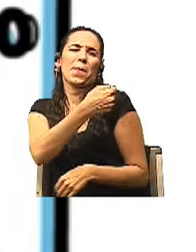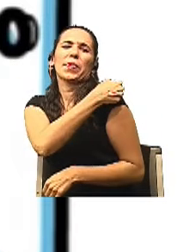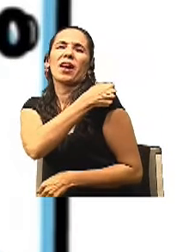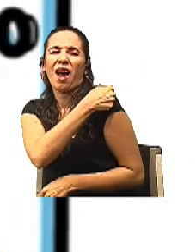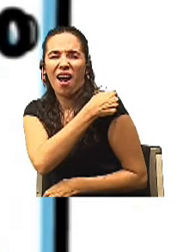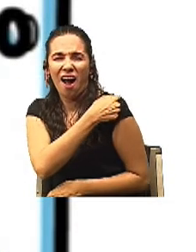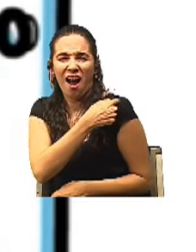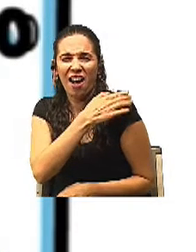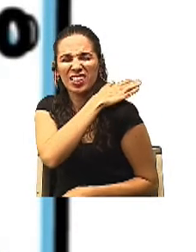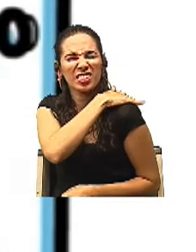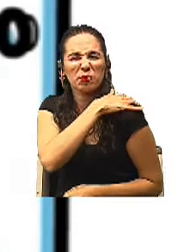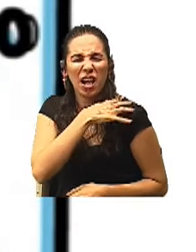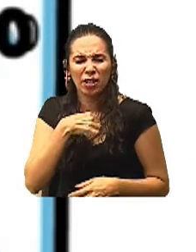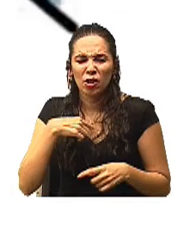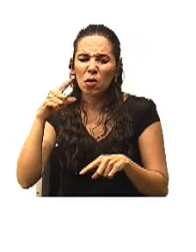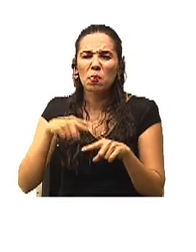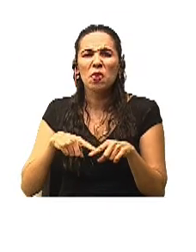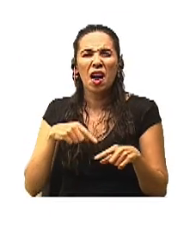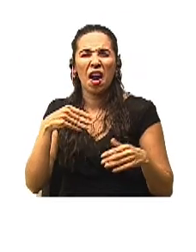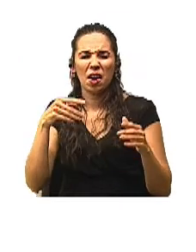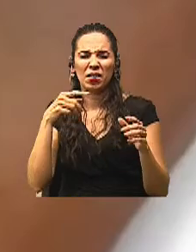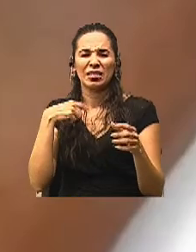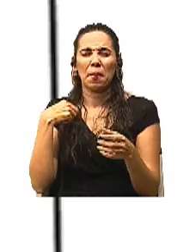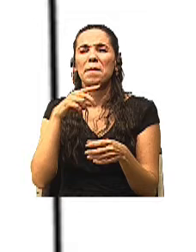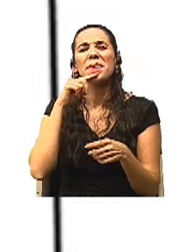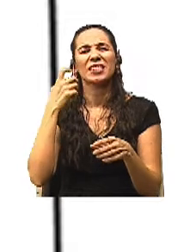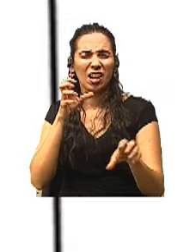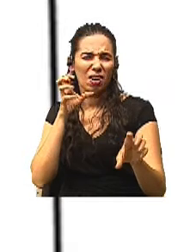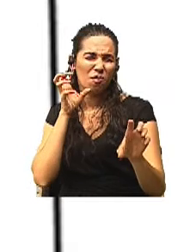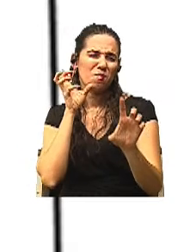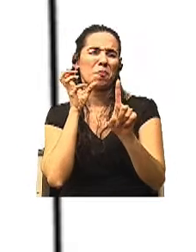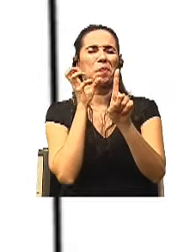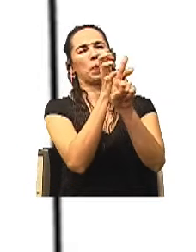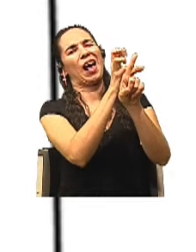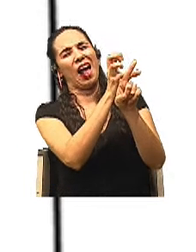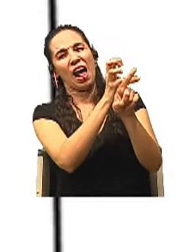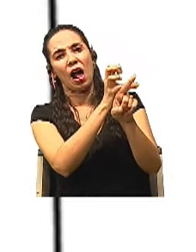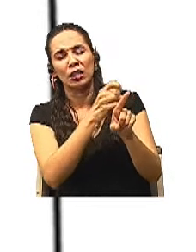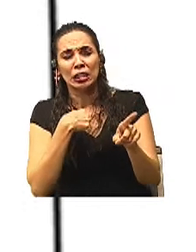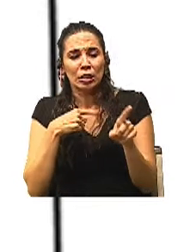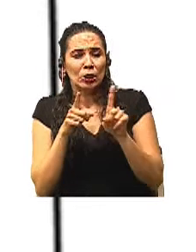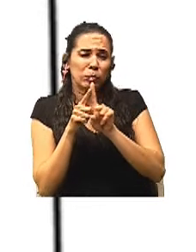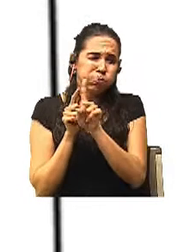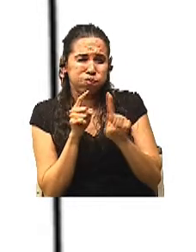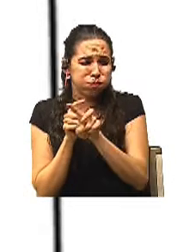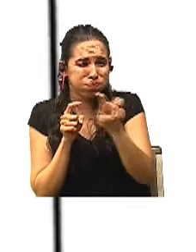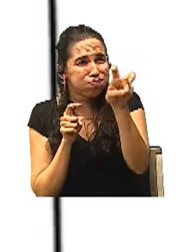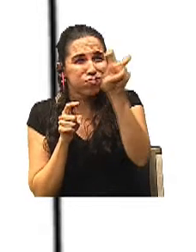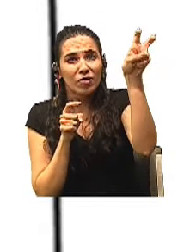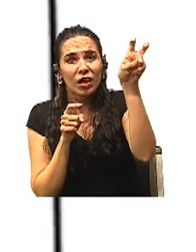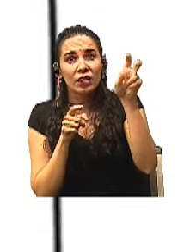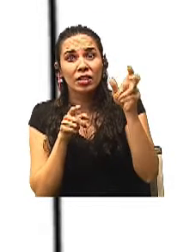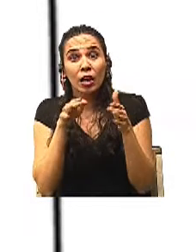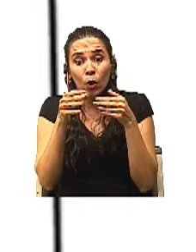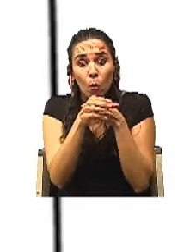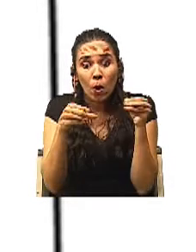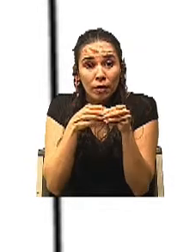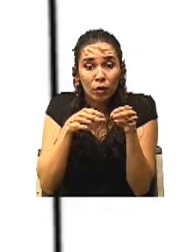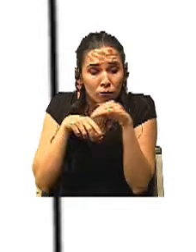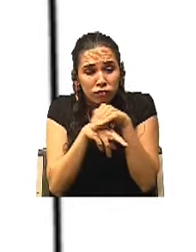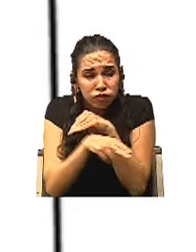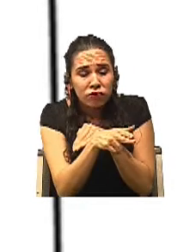sin poder hacer nada se le queda incrustada. Después del ataque, Gregorio logra escabullirse y llega a su habitación,